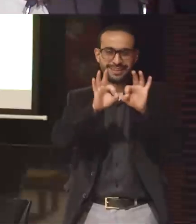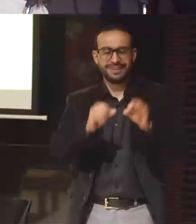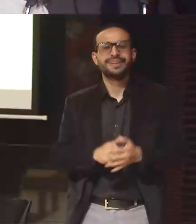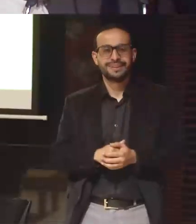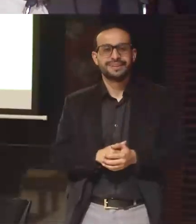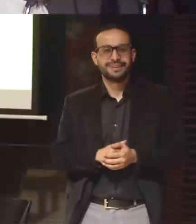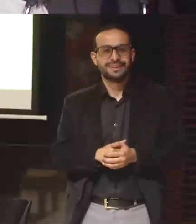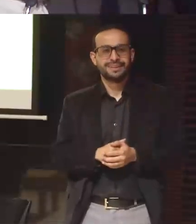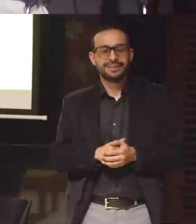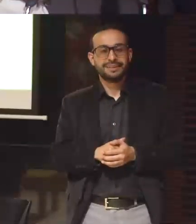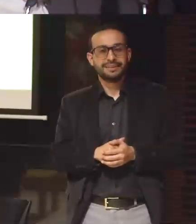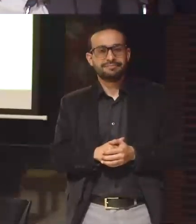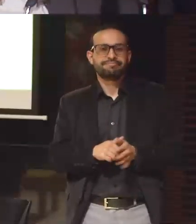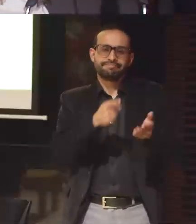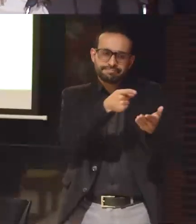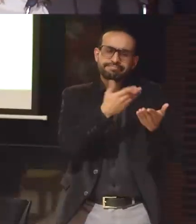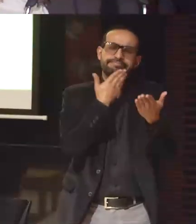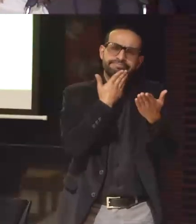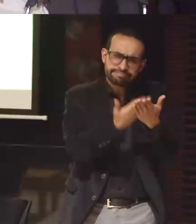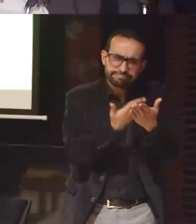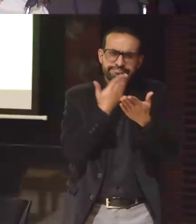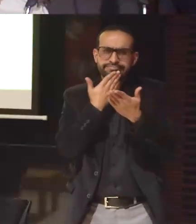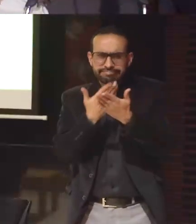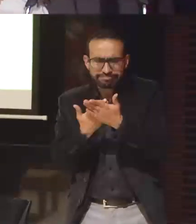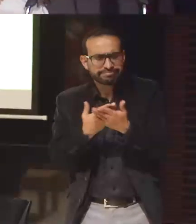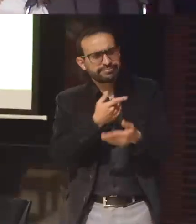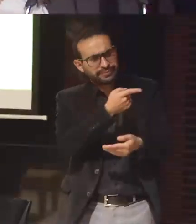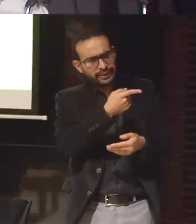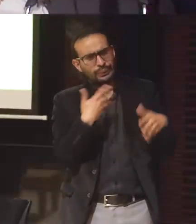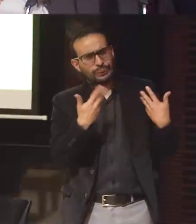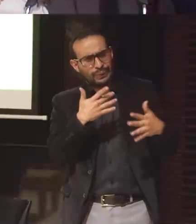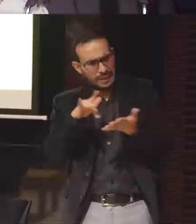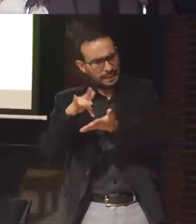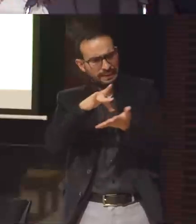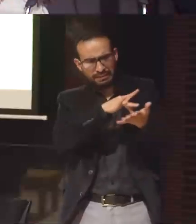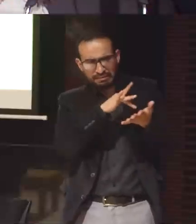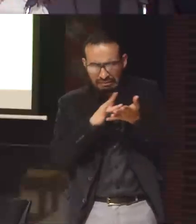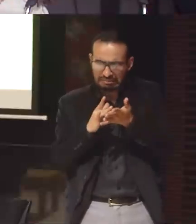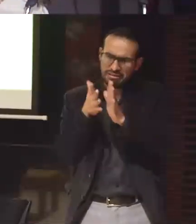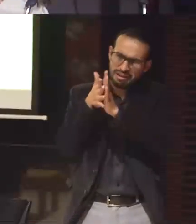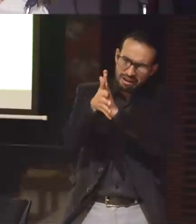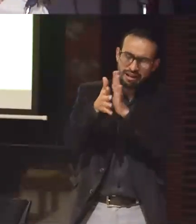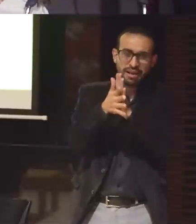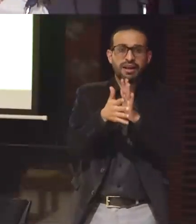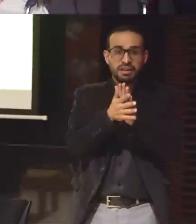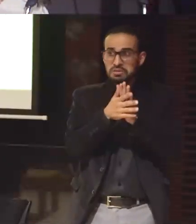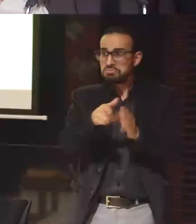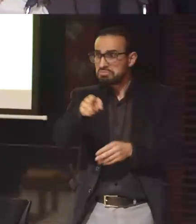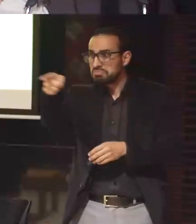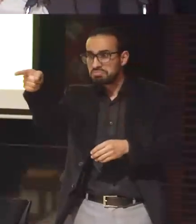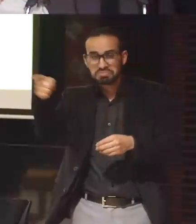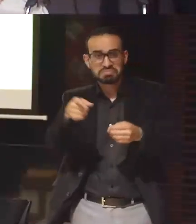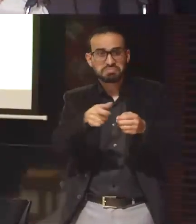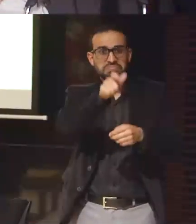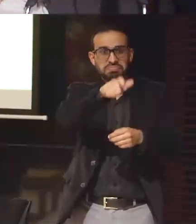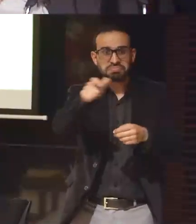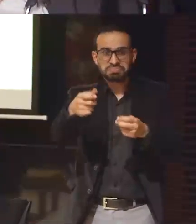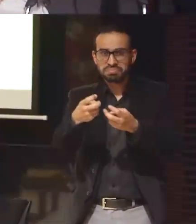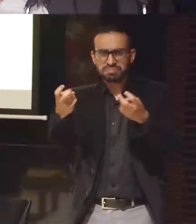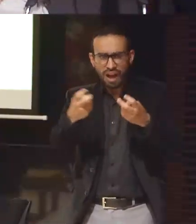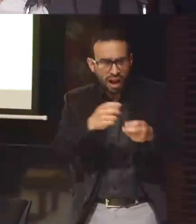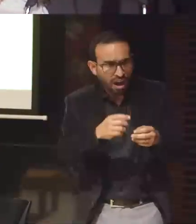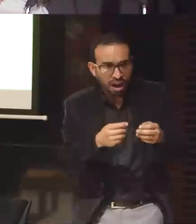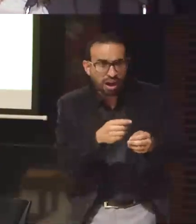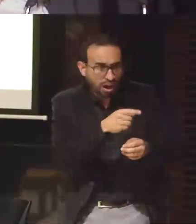Entonces, por ahora quiero agradecerles por su bellísima y enorme participación. Quisiera abrir preguntas al público. ¿Tú quieres